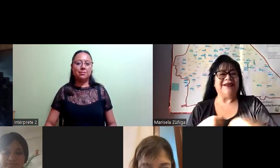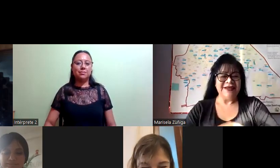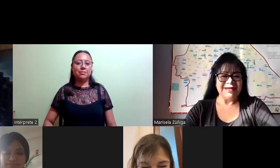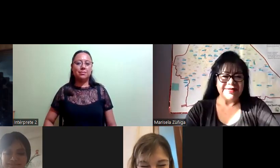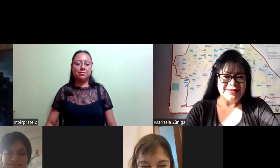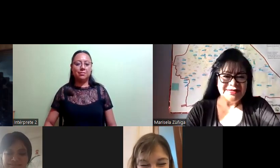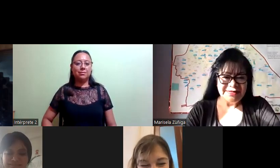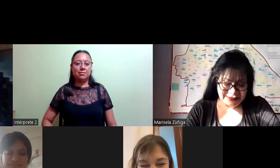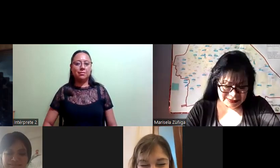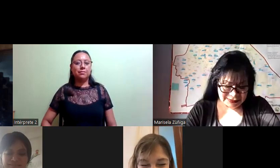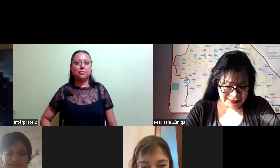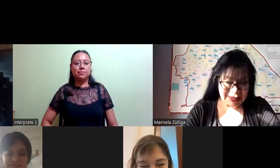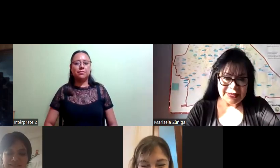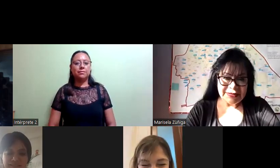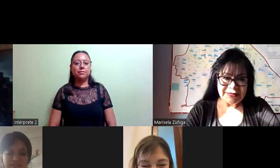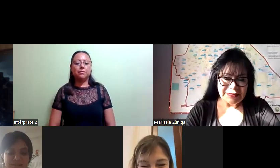Gracias.